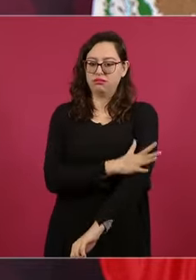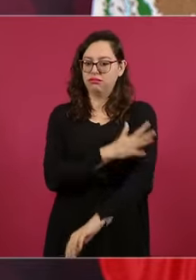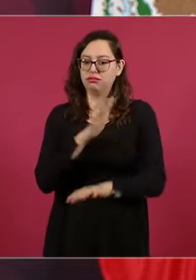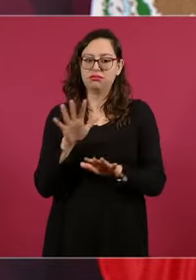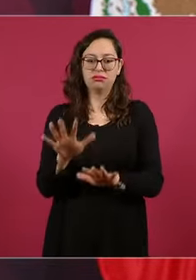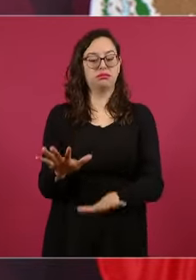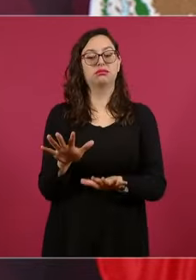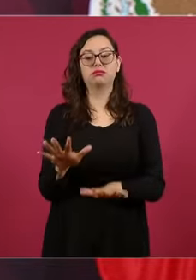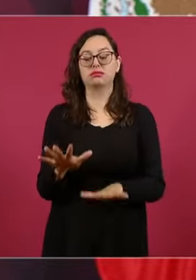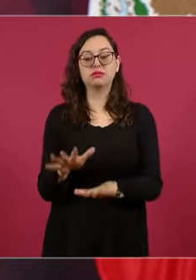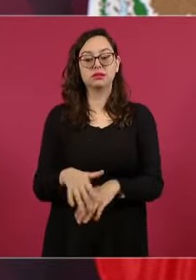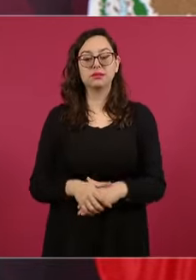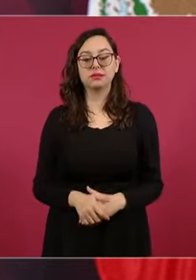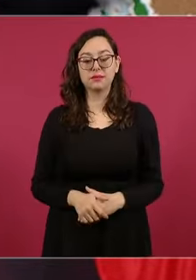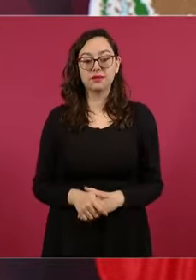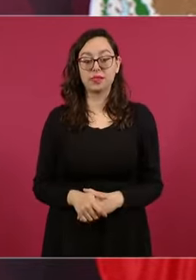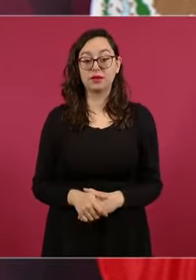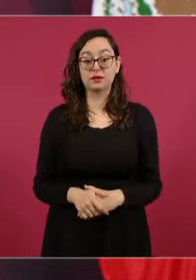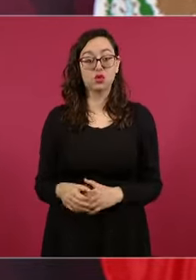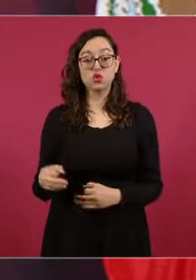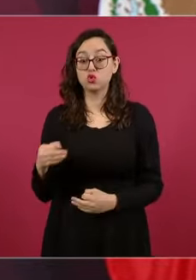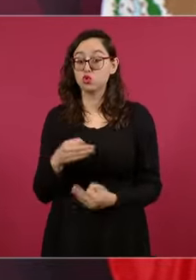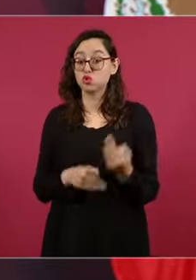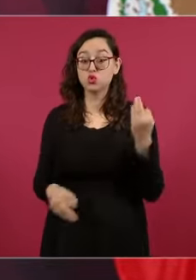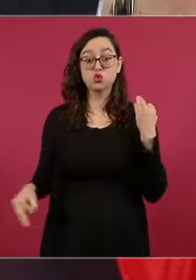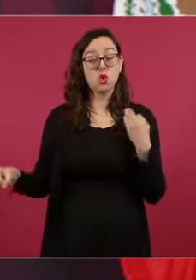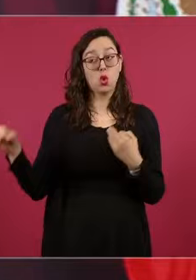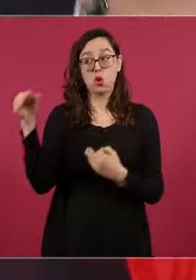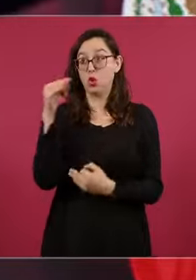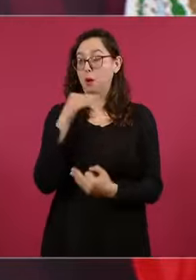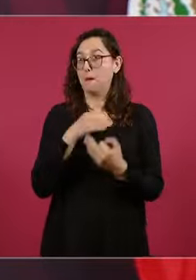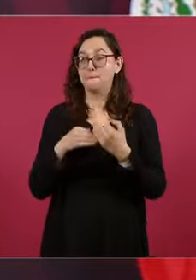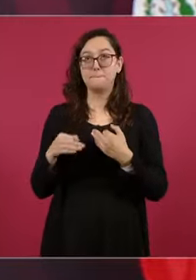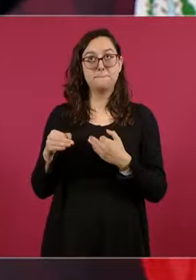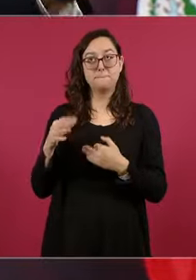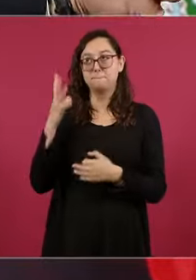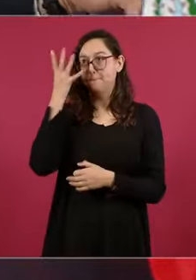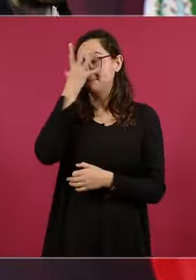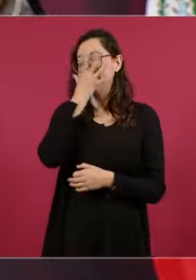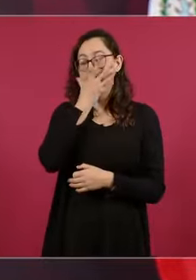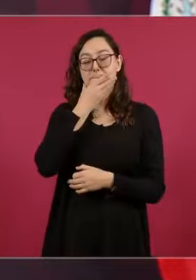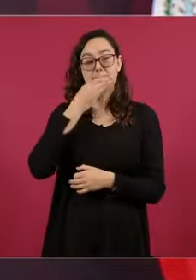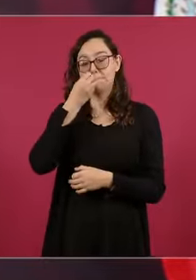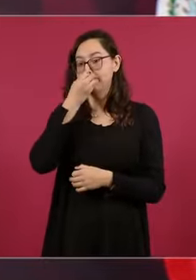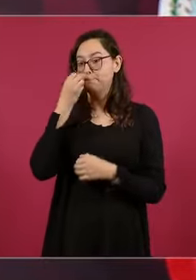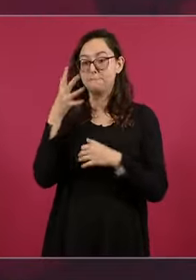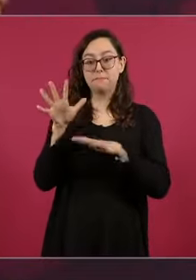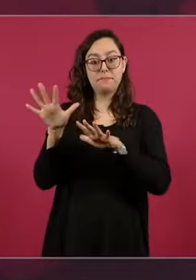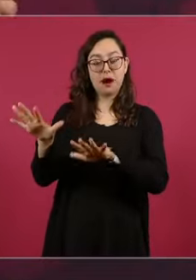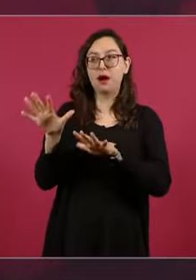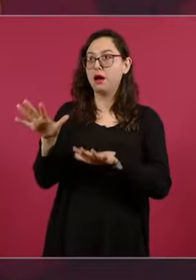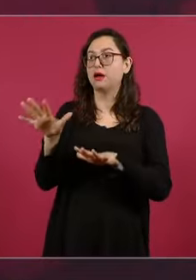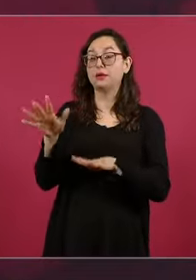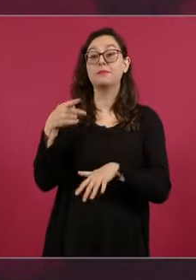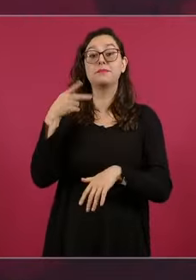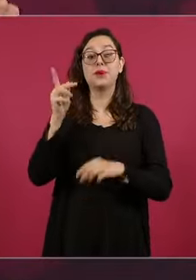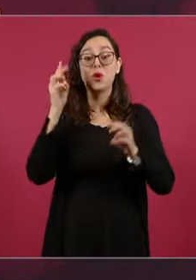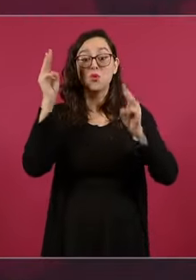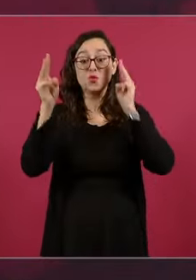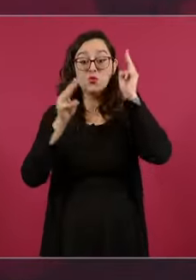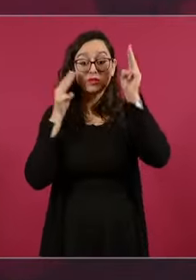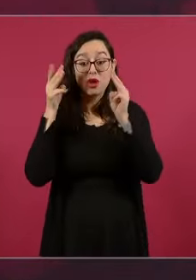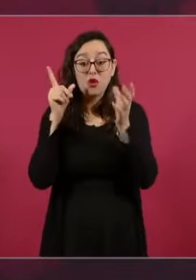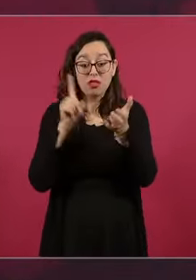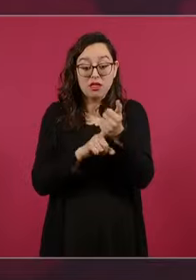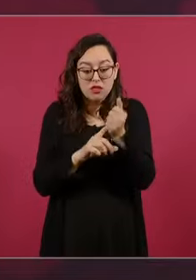El castillo, sí, sí, todo es muy impresionante, bellísimo. Pero las piezas, solo las